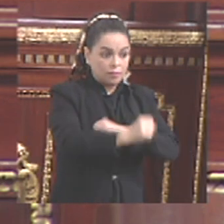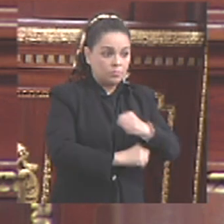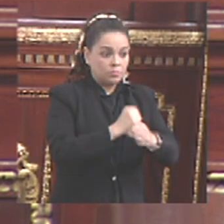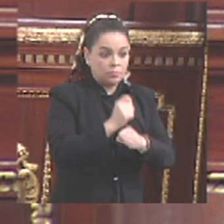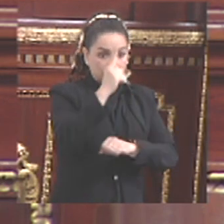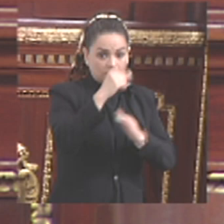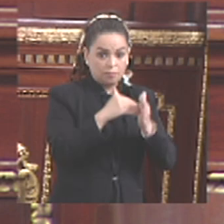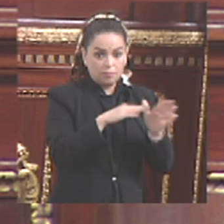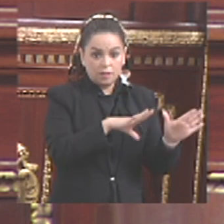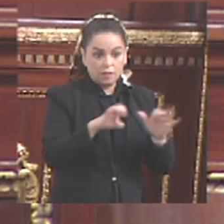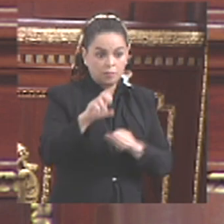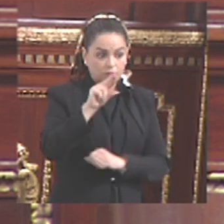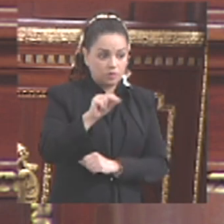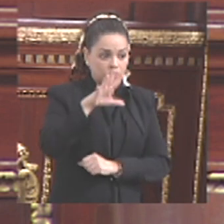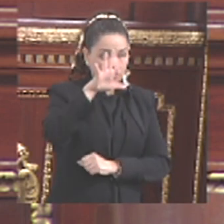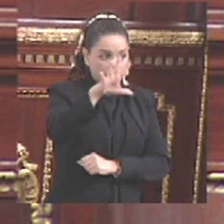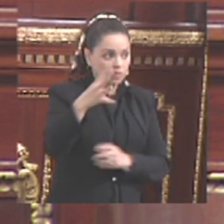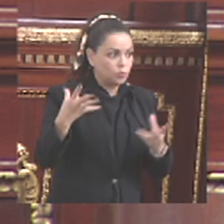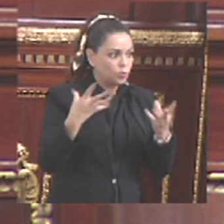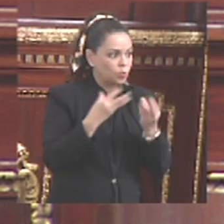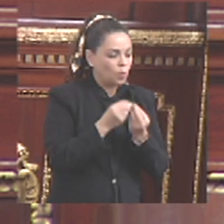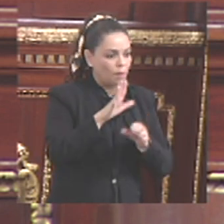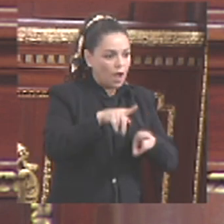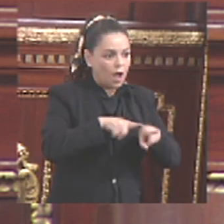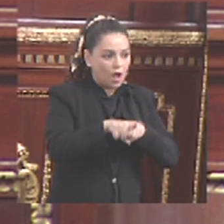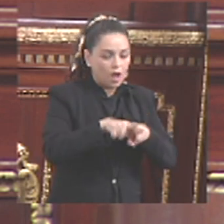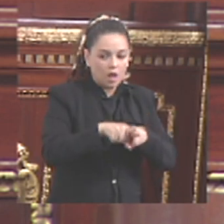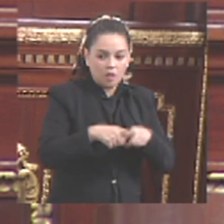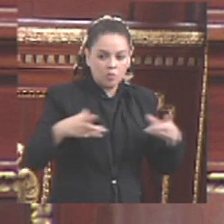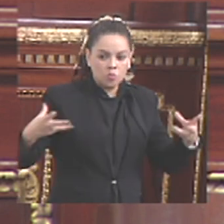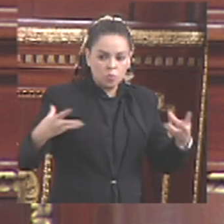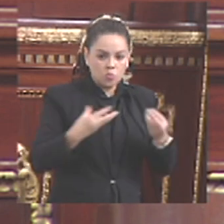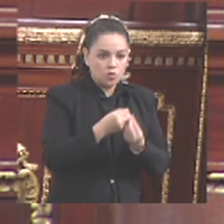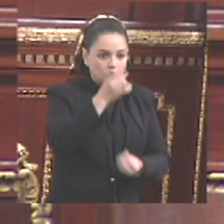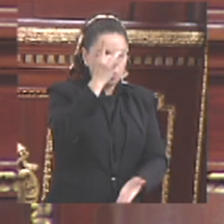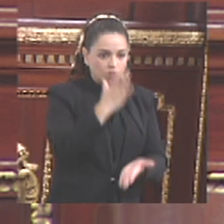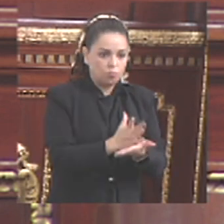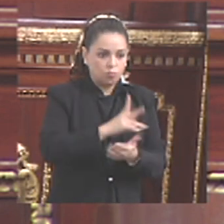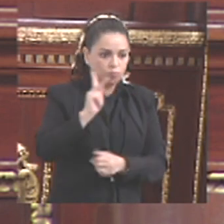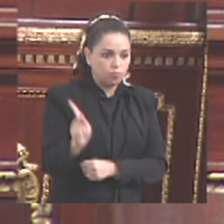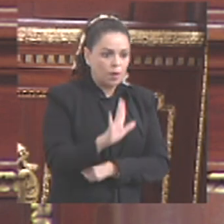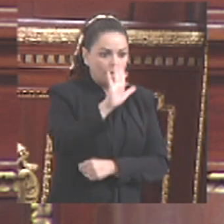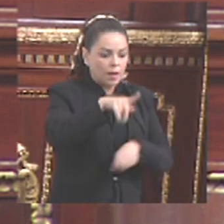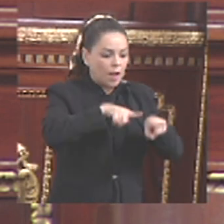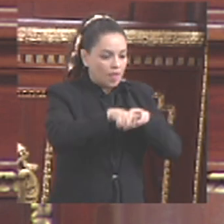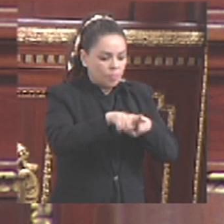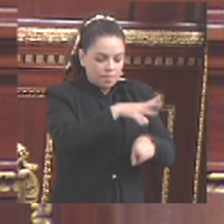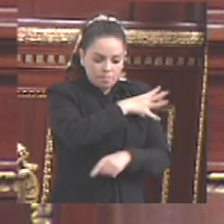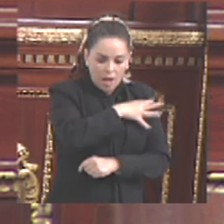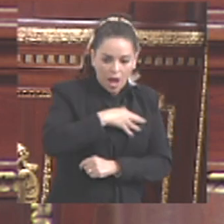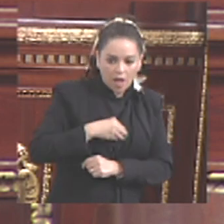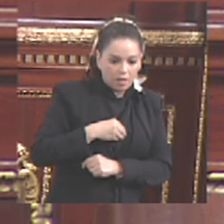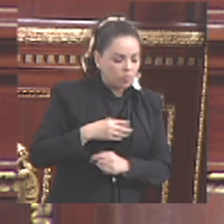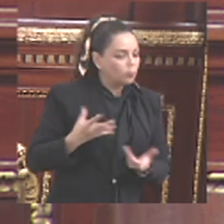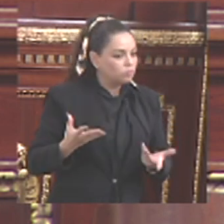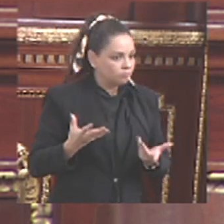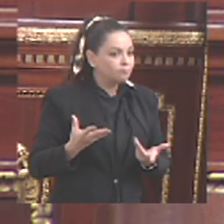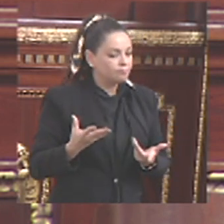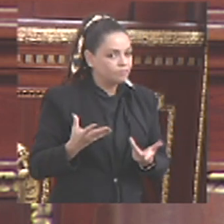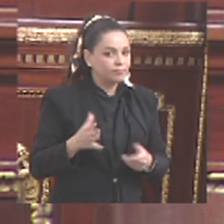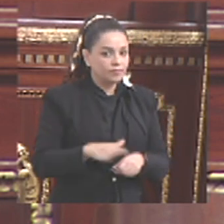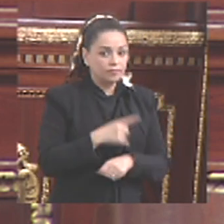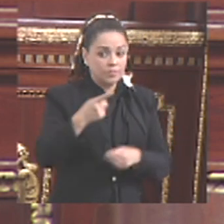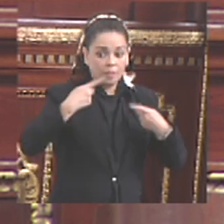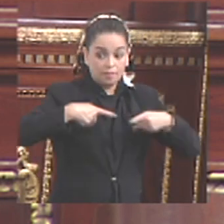unió, hermandándonos y solidarizándonos como hijas e hijos de un mismo pueblo, haciéndonos ver lo grande de nuestra gente, pues ante